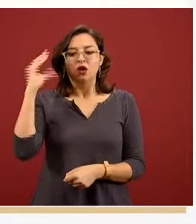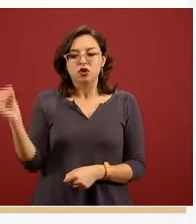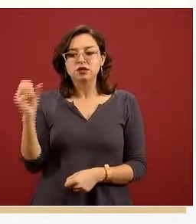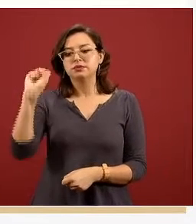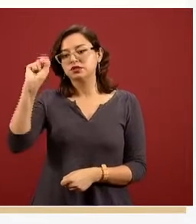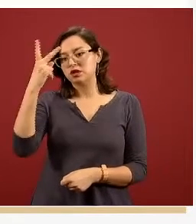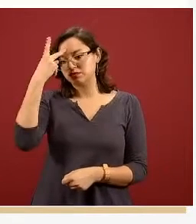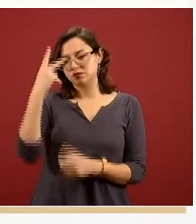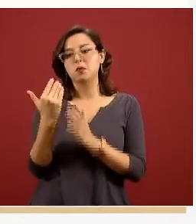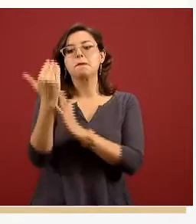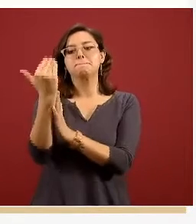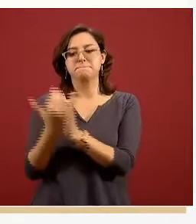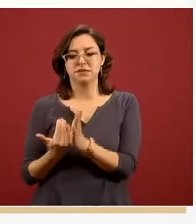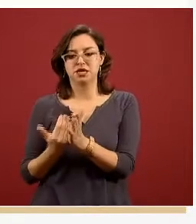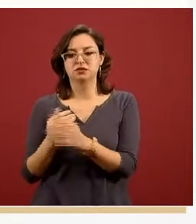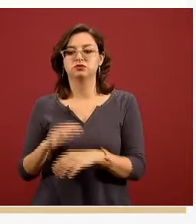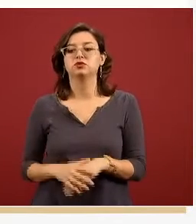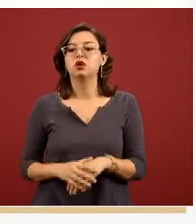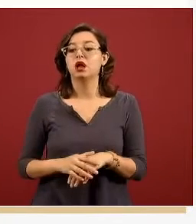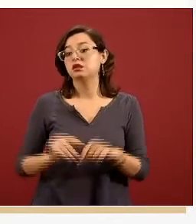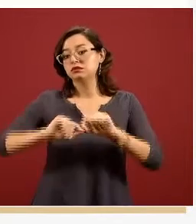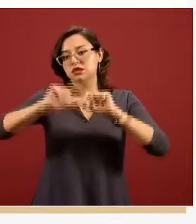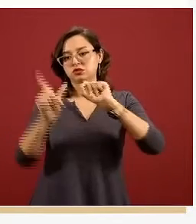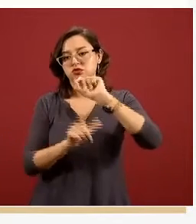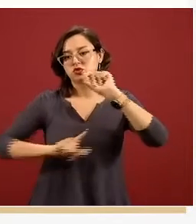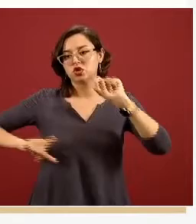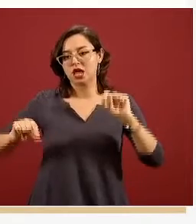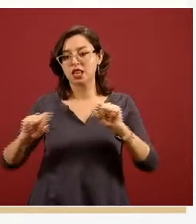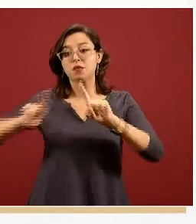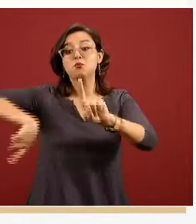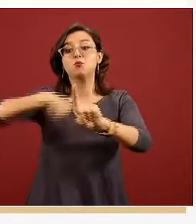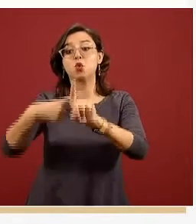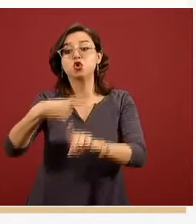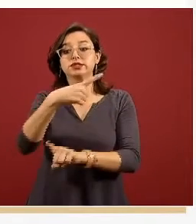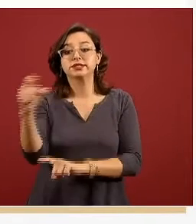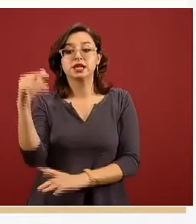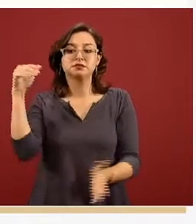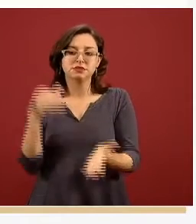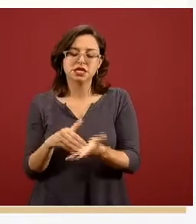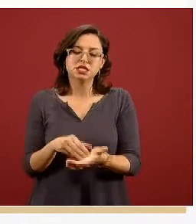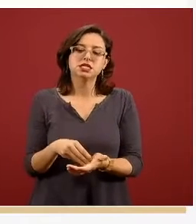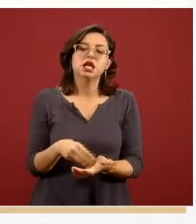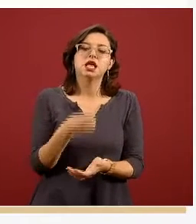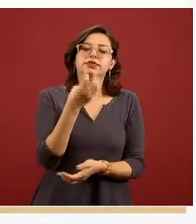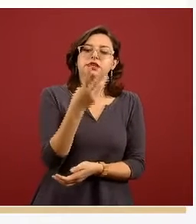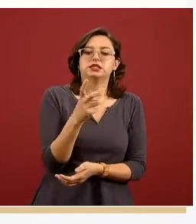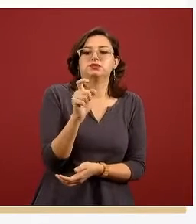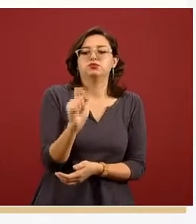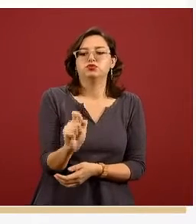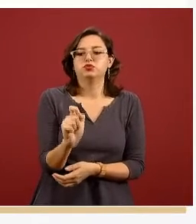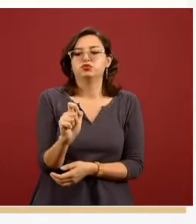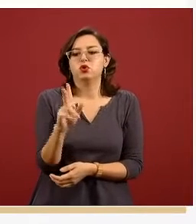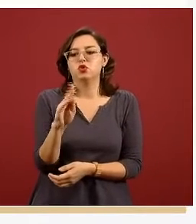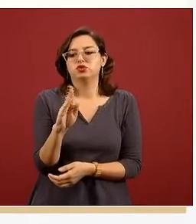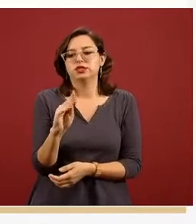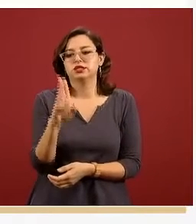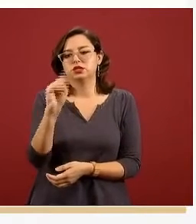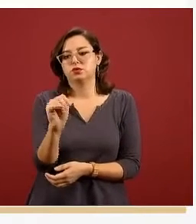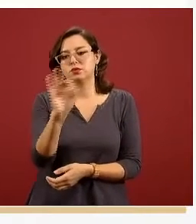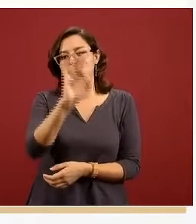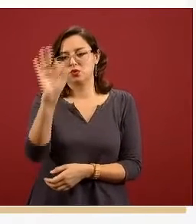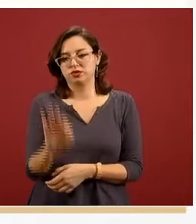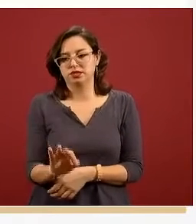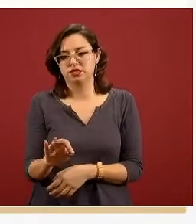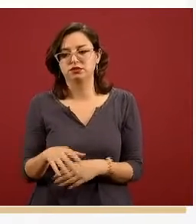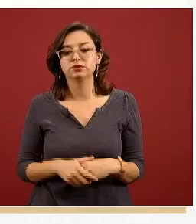3.89 es la tasa nacional, pero está distribuida, como ustedes pueden ver dependiendo también de cada una de las entidades federativas,